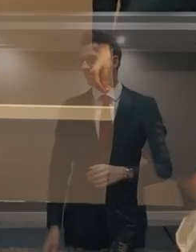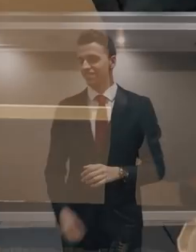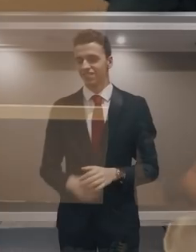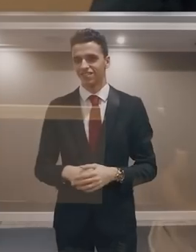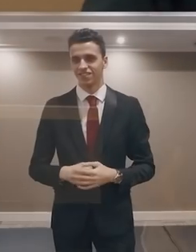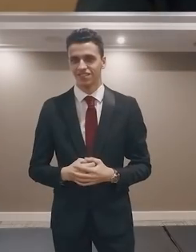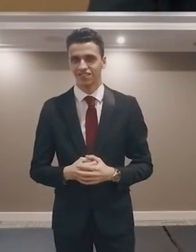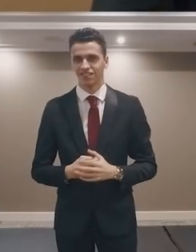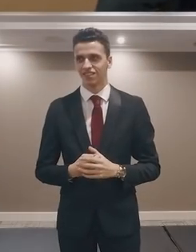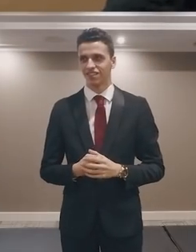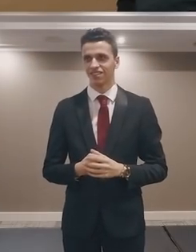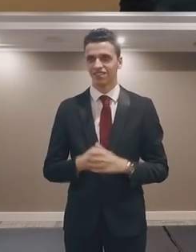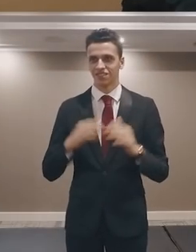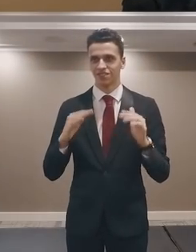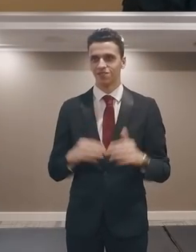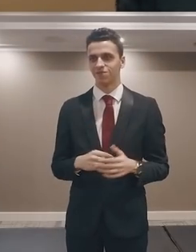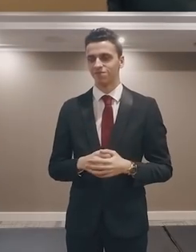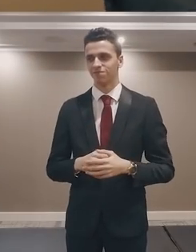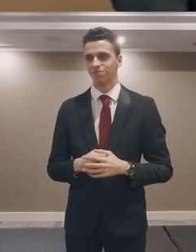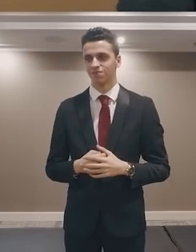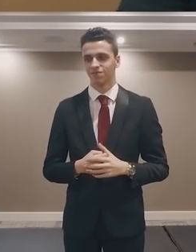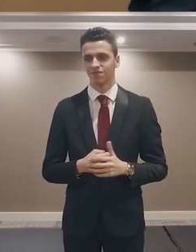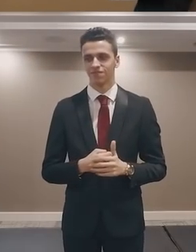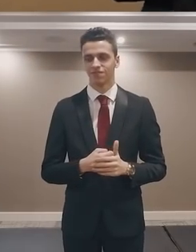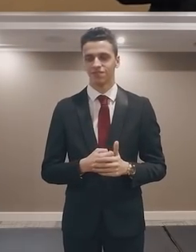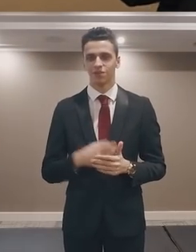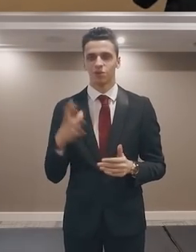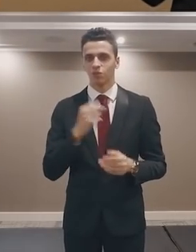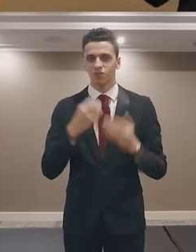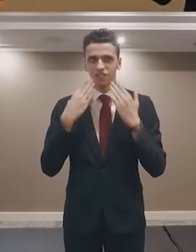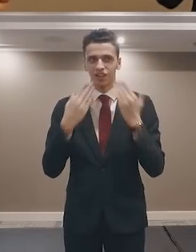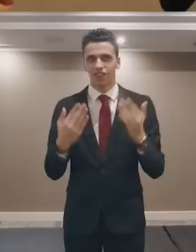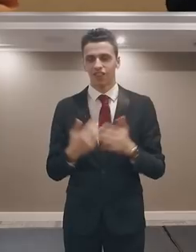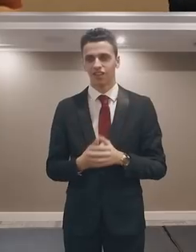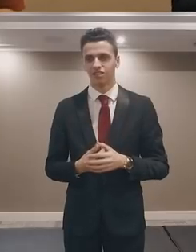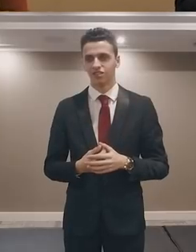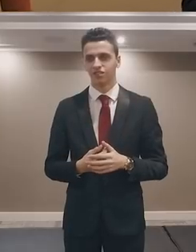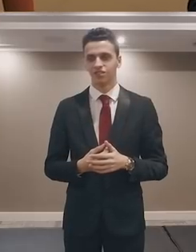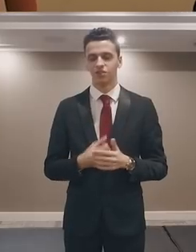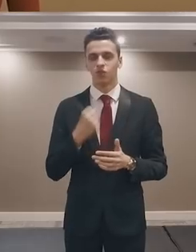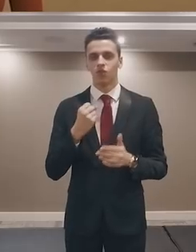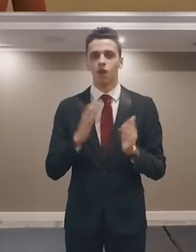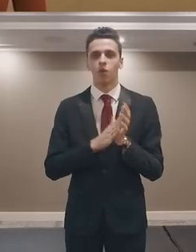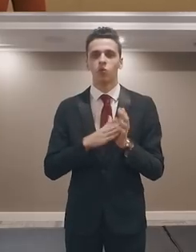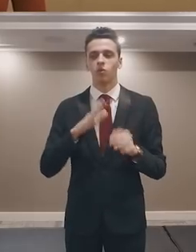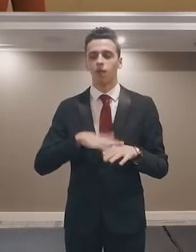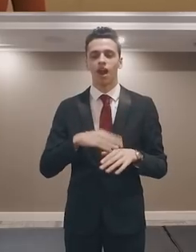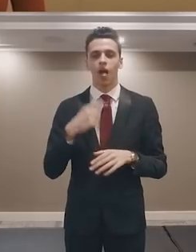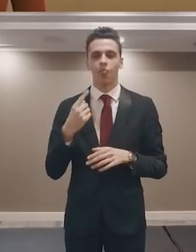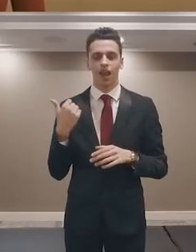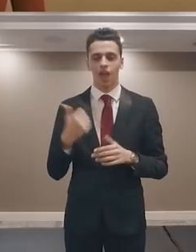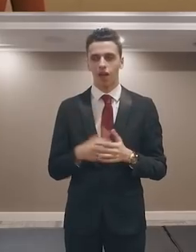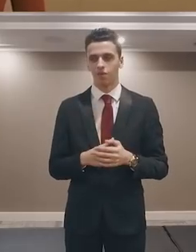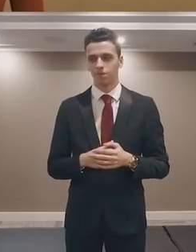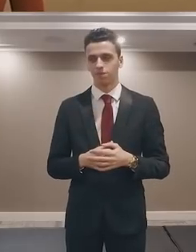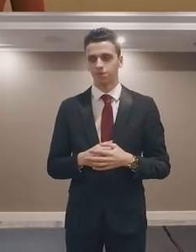bueno pues sentaros muchísimas gracias antena gustaría que diéramos un fuerte aplauso andreas a uno que es una